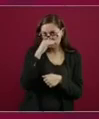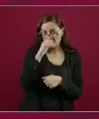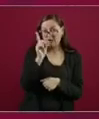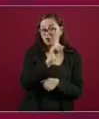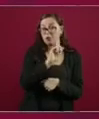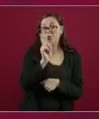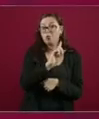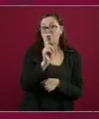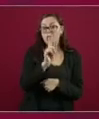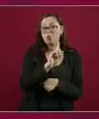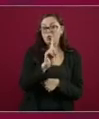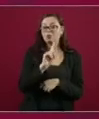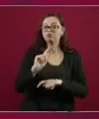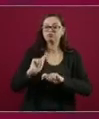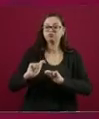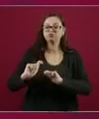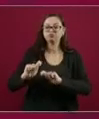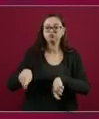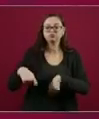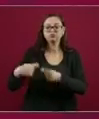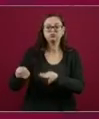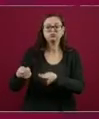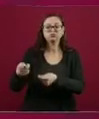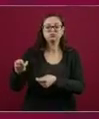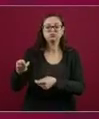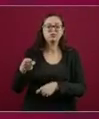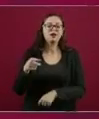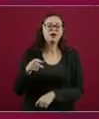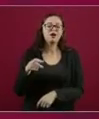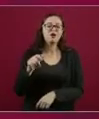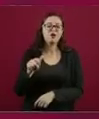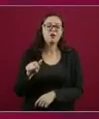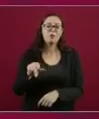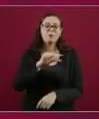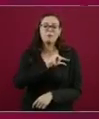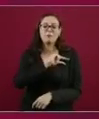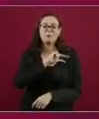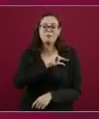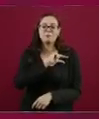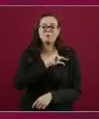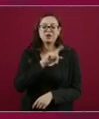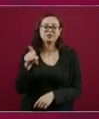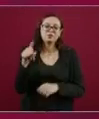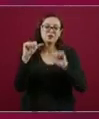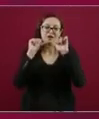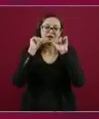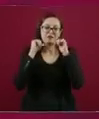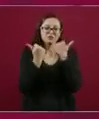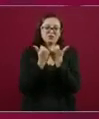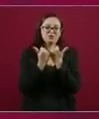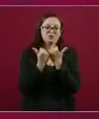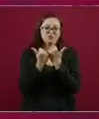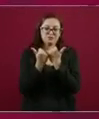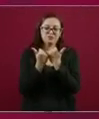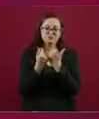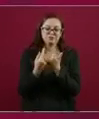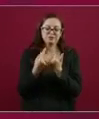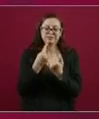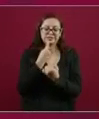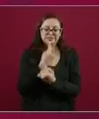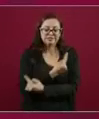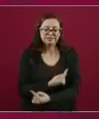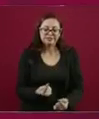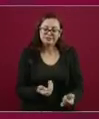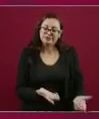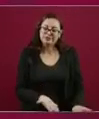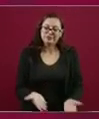daba el dinero para que una asociación civil se hiciera cargo